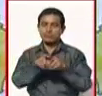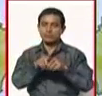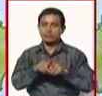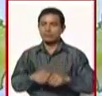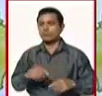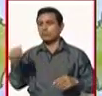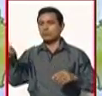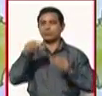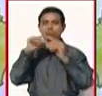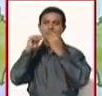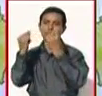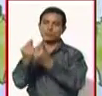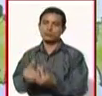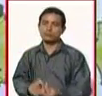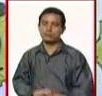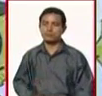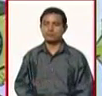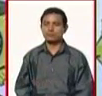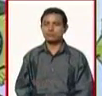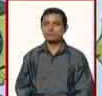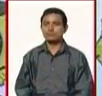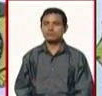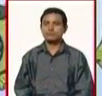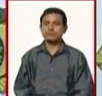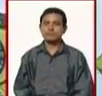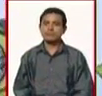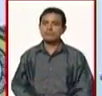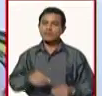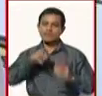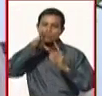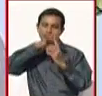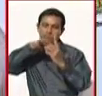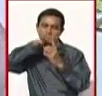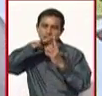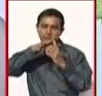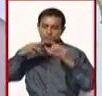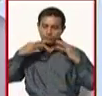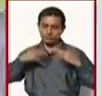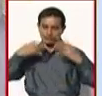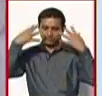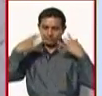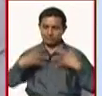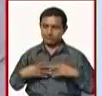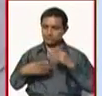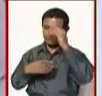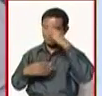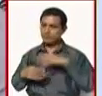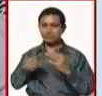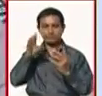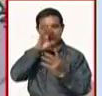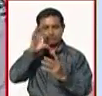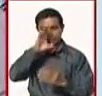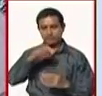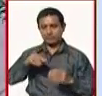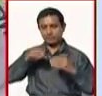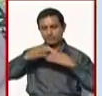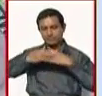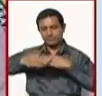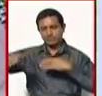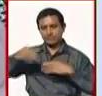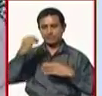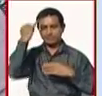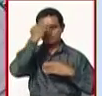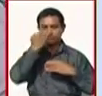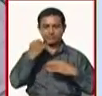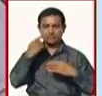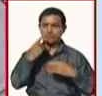los monreros de la Guardia. Y las características fisonómicas del sujeto que buscábamos a partir del